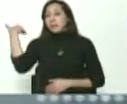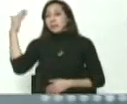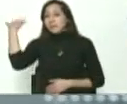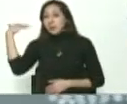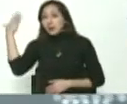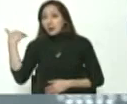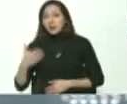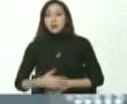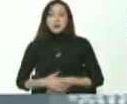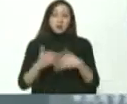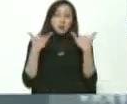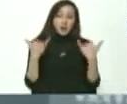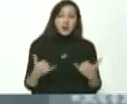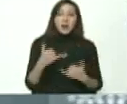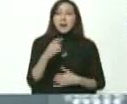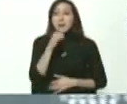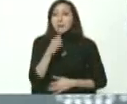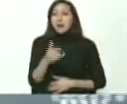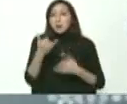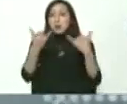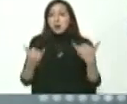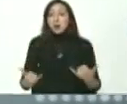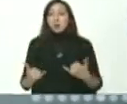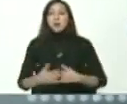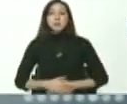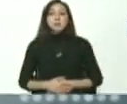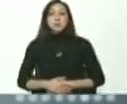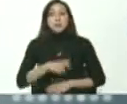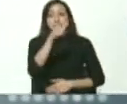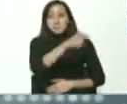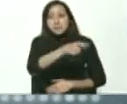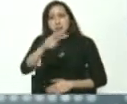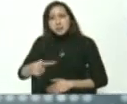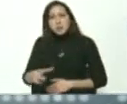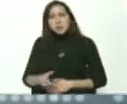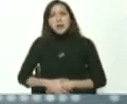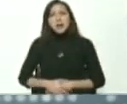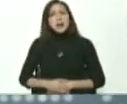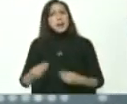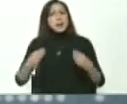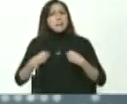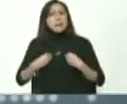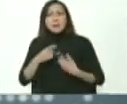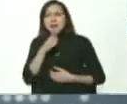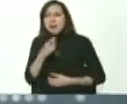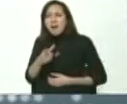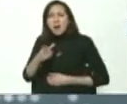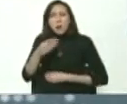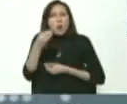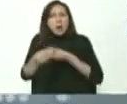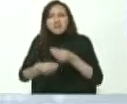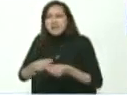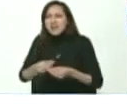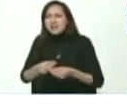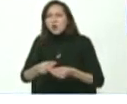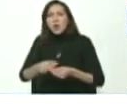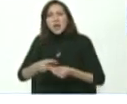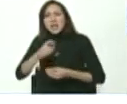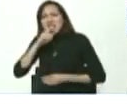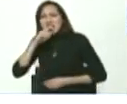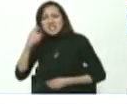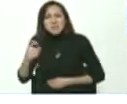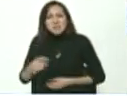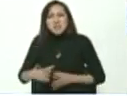del karma del presente. Aquellos que andan todo el tiempo viviendo de la maldad, de la envidia, del